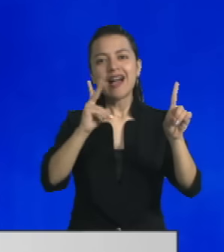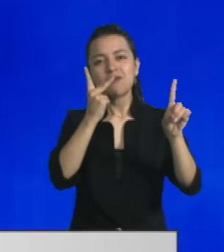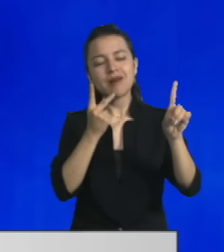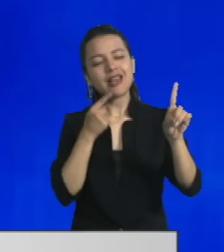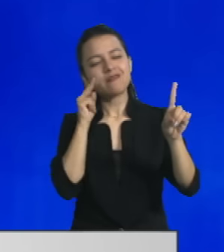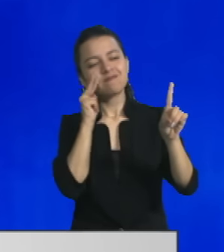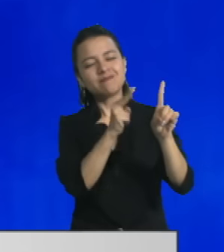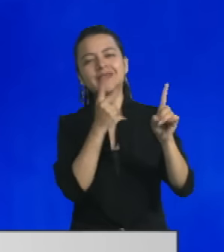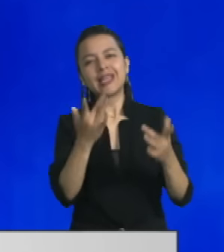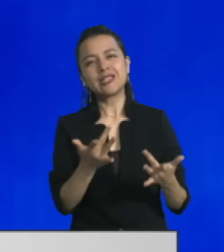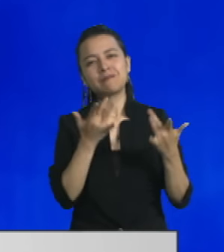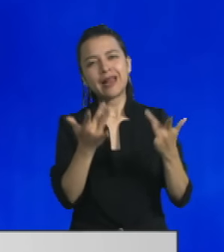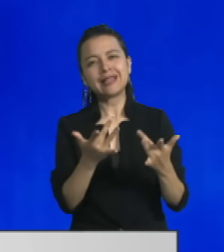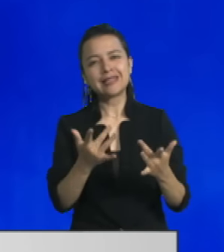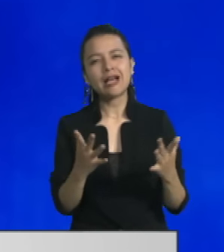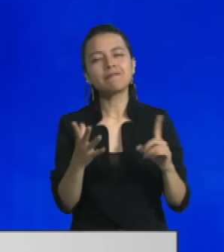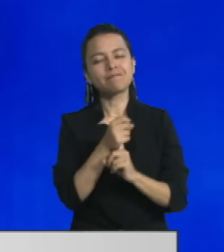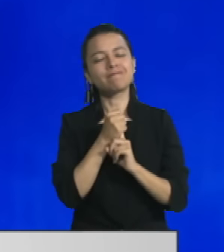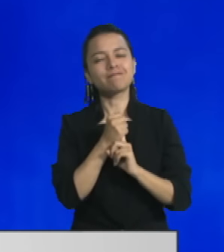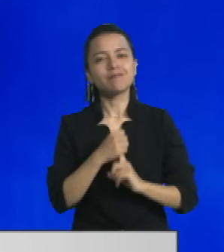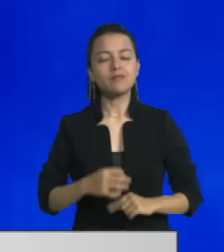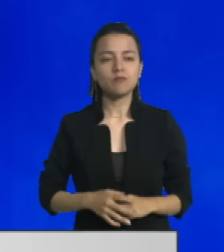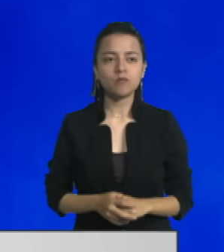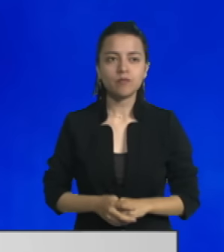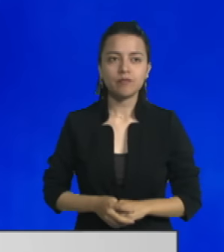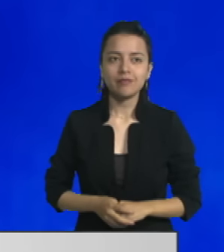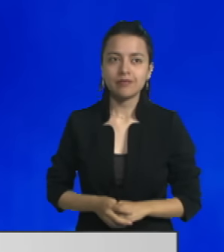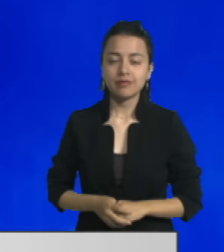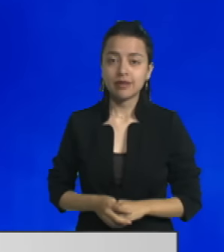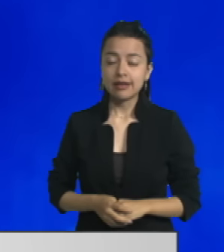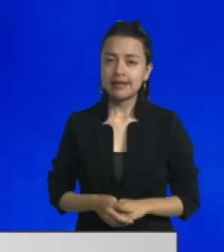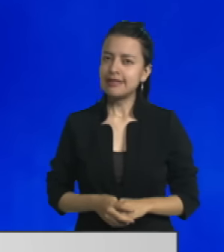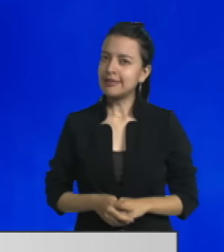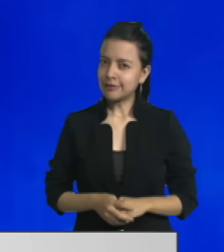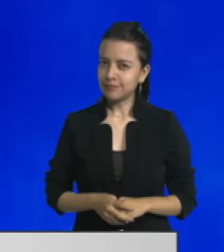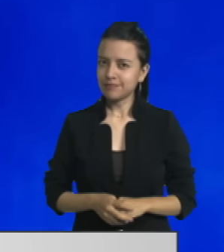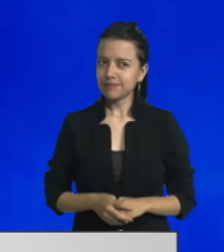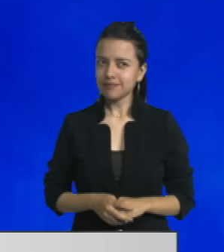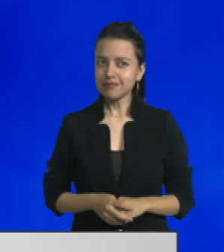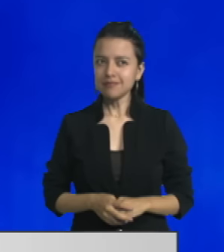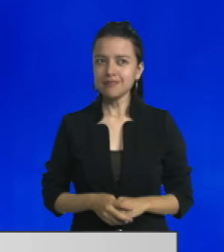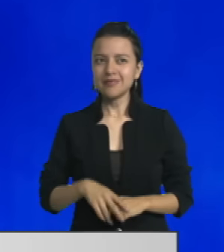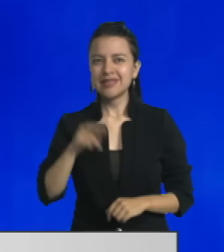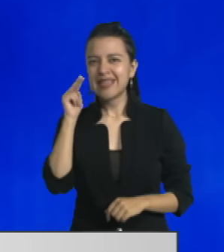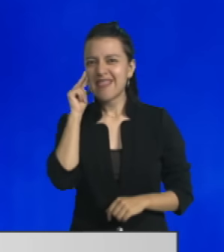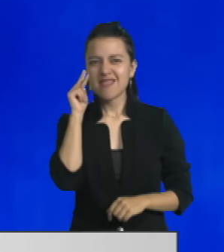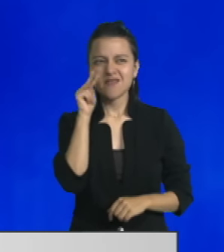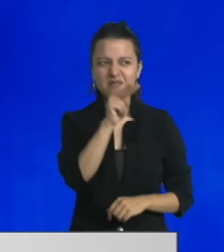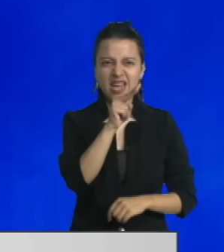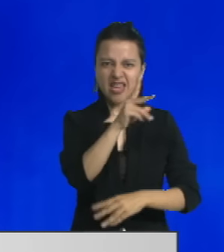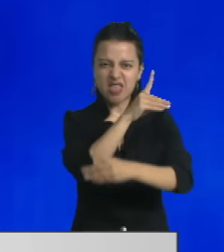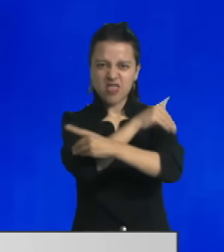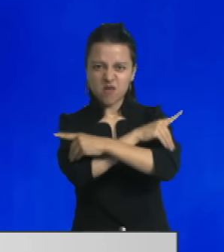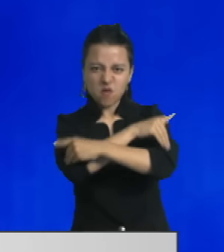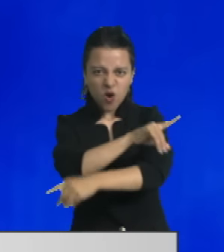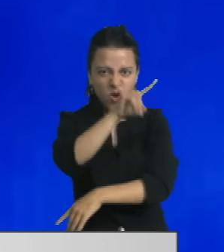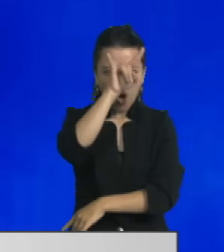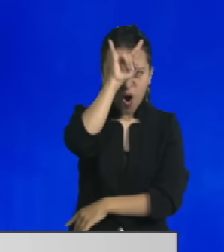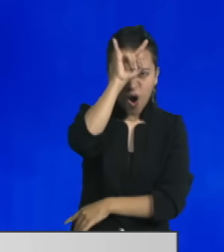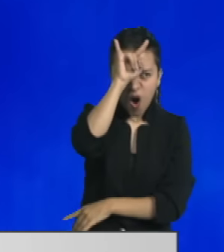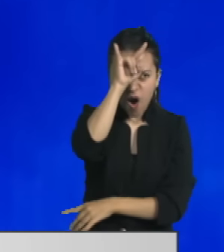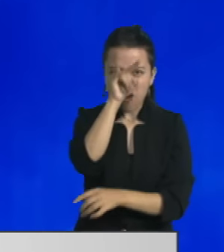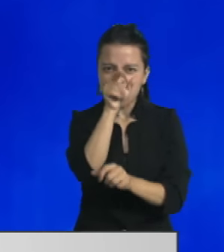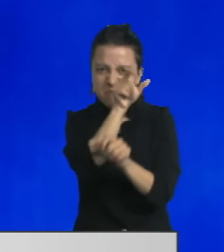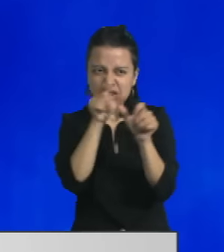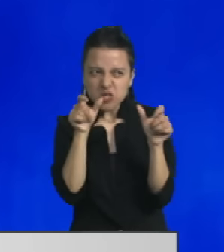Unidos la posibilidad de eliminar a los demonios de división y de temor que